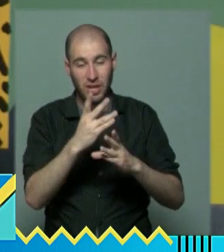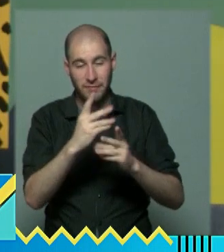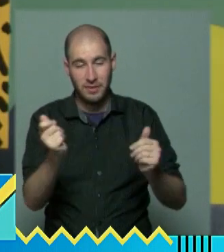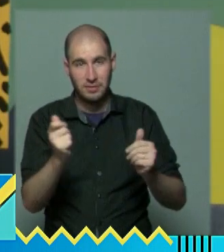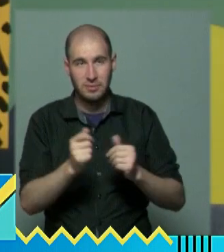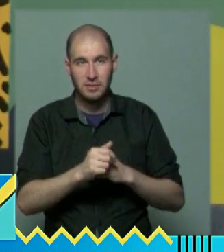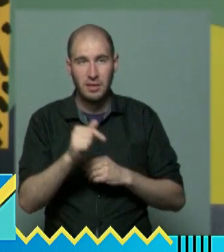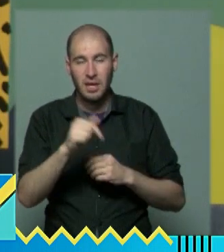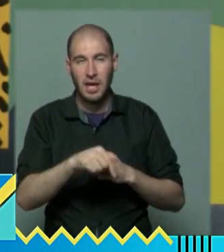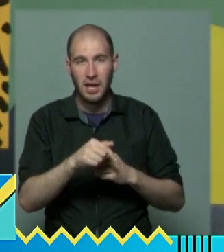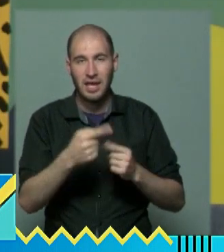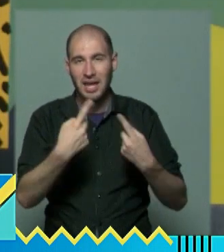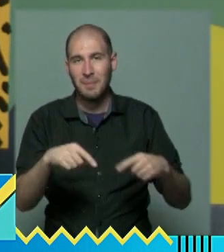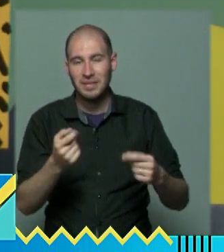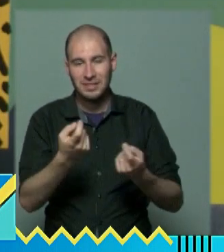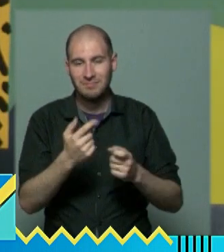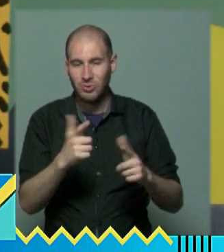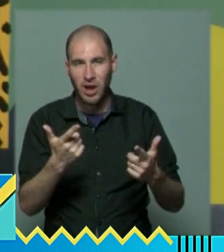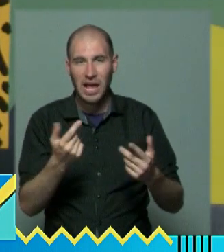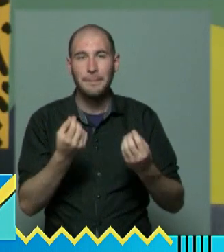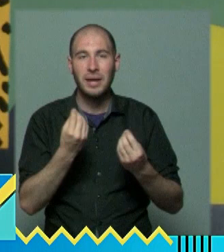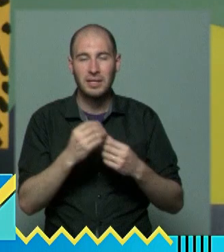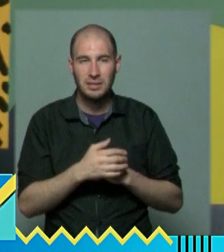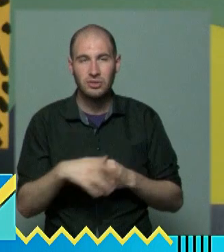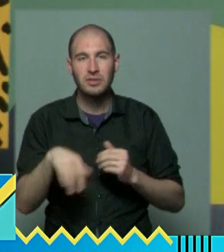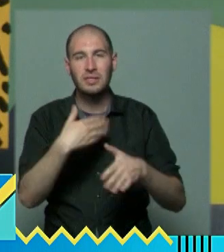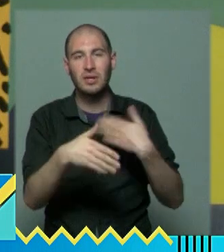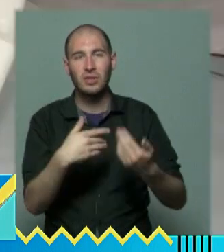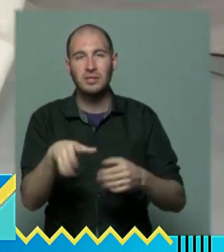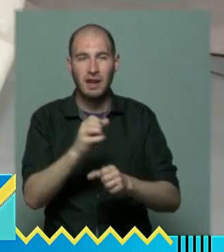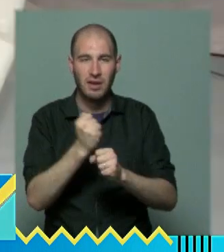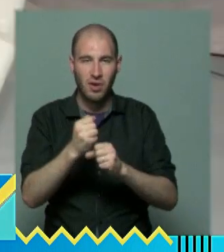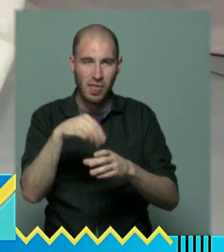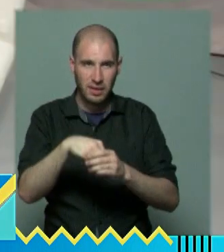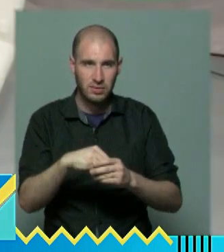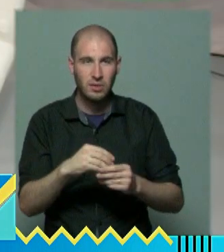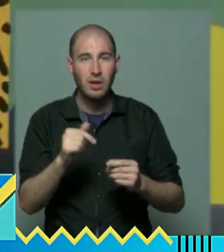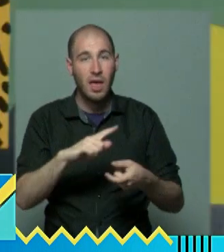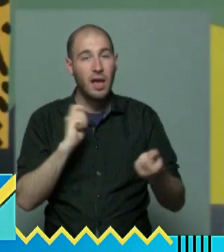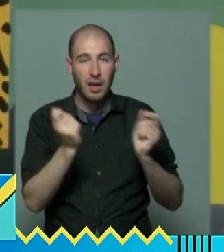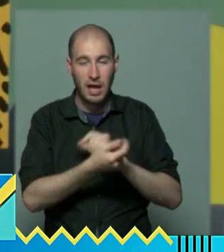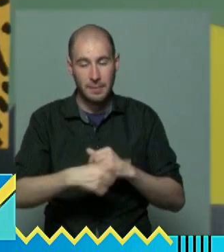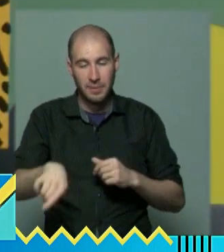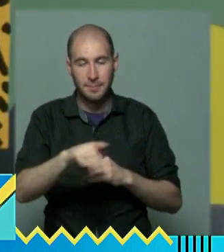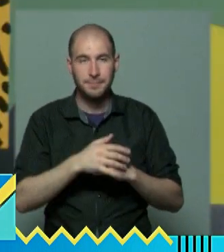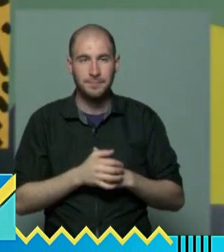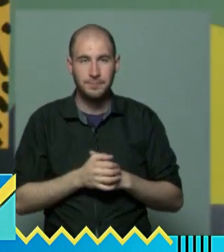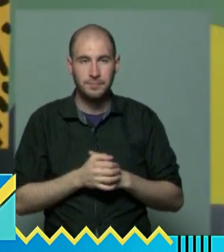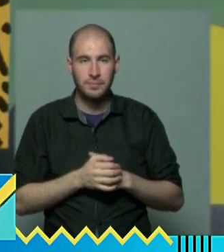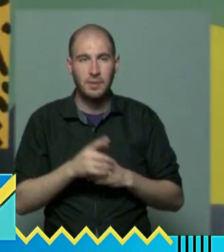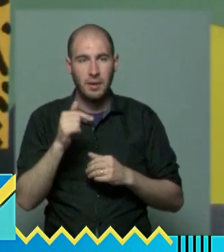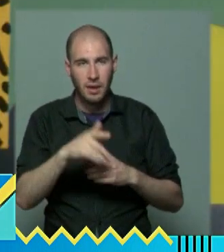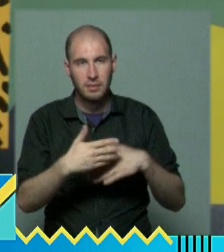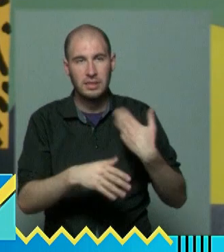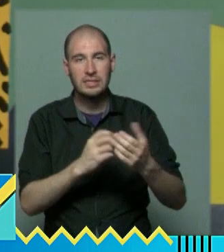secundaria, no salen con las herramientas necesarias para poder desarrollarse en el ámbito laboral, un ámbito laboral que está cambiando, donde se están